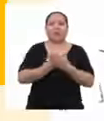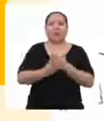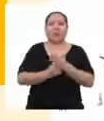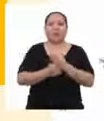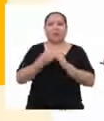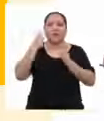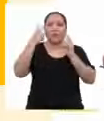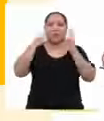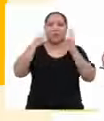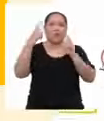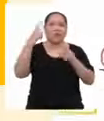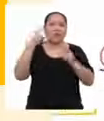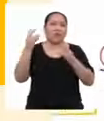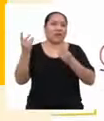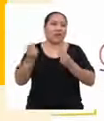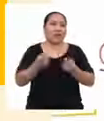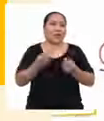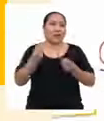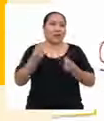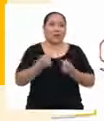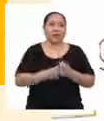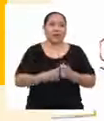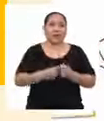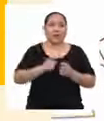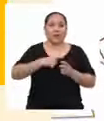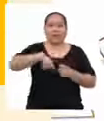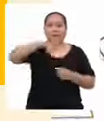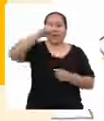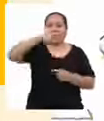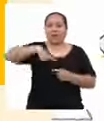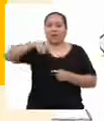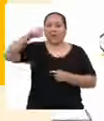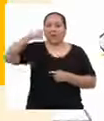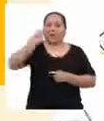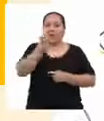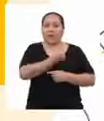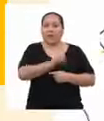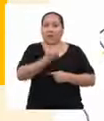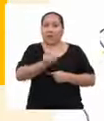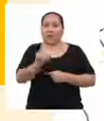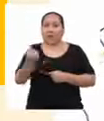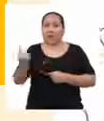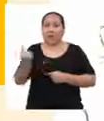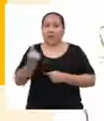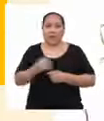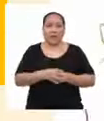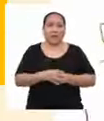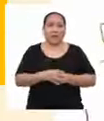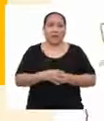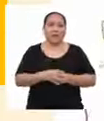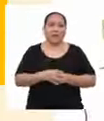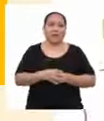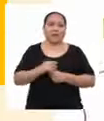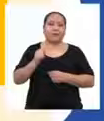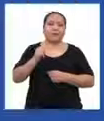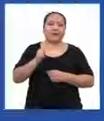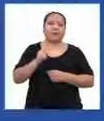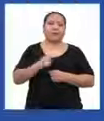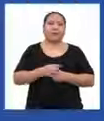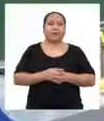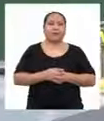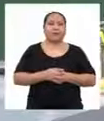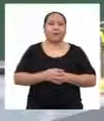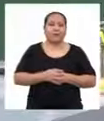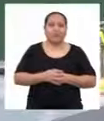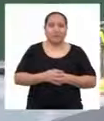la rápida visualización de las frecuencias de cada una de las categorías del estudio.